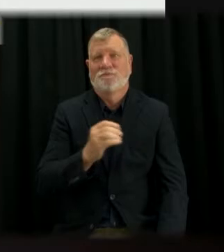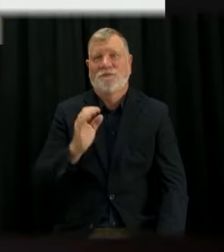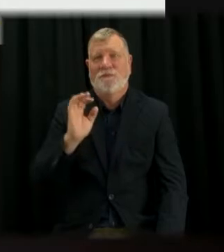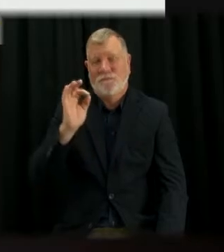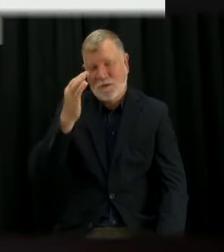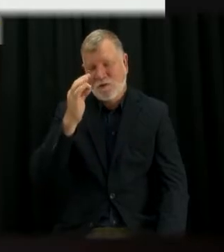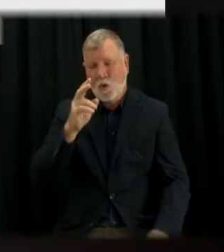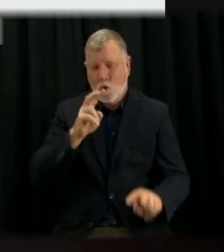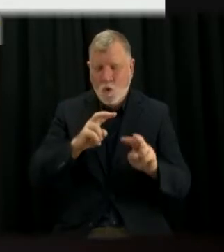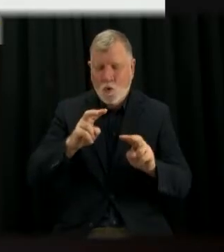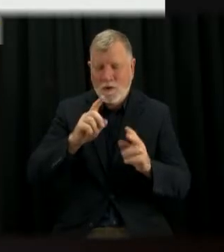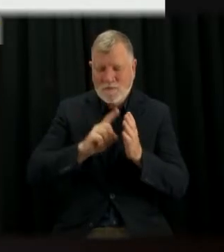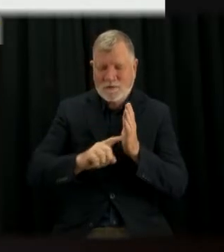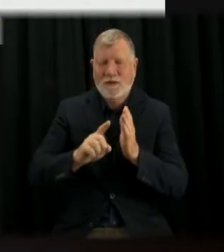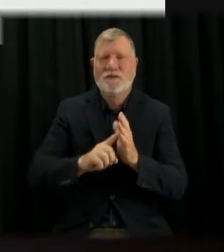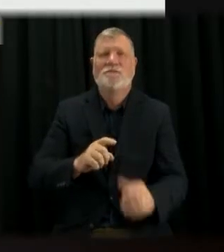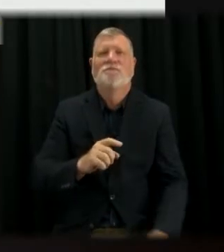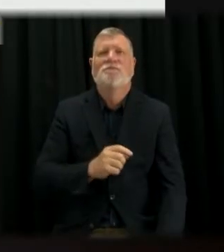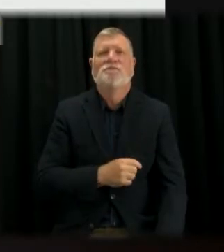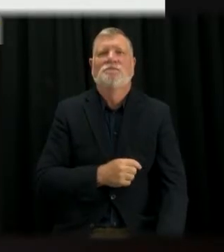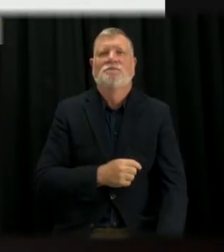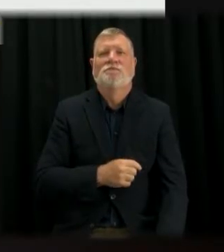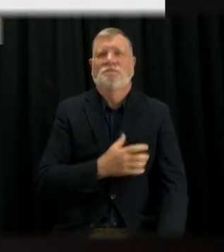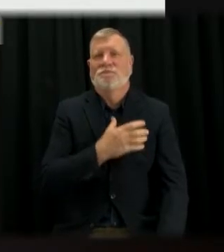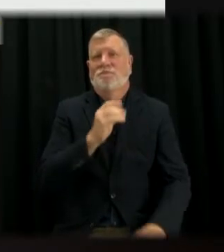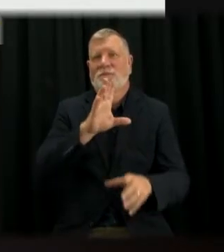auditorías externas, investigaciones federales,